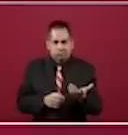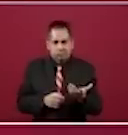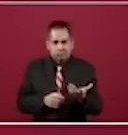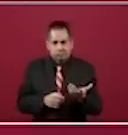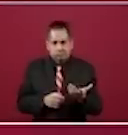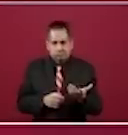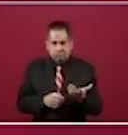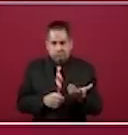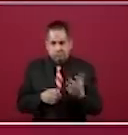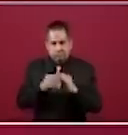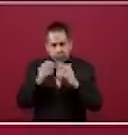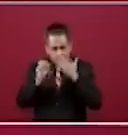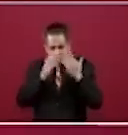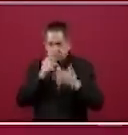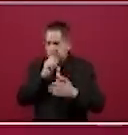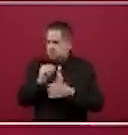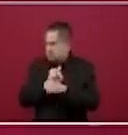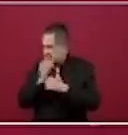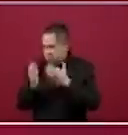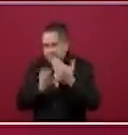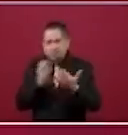de estudios, de investigación,